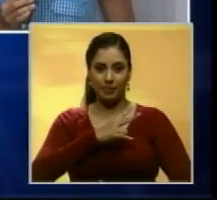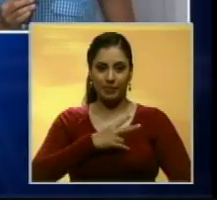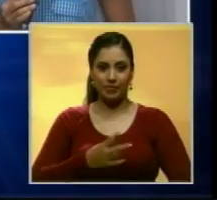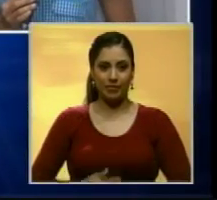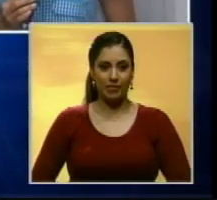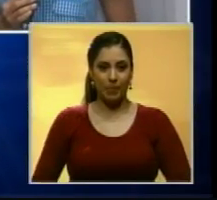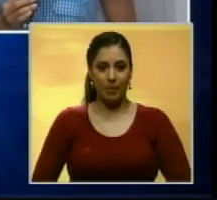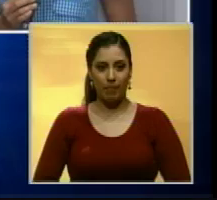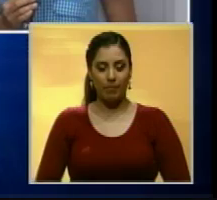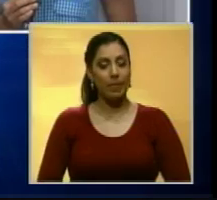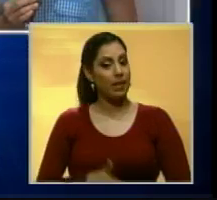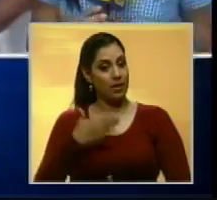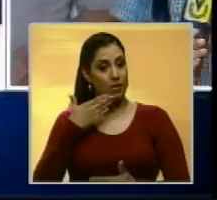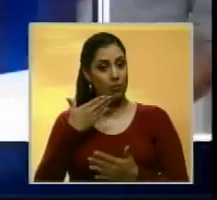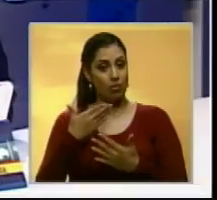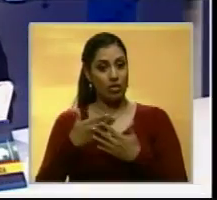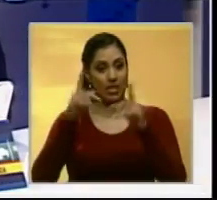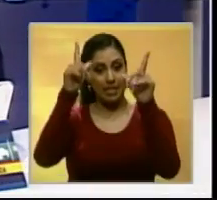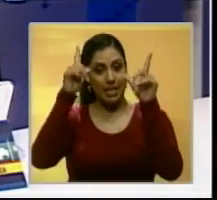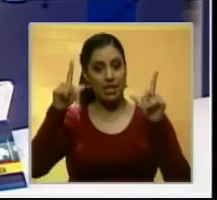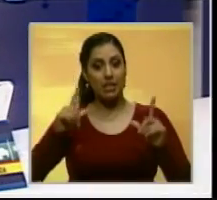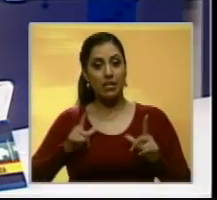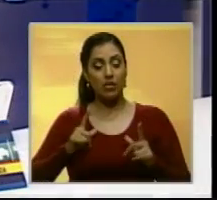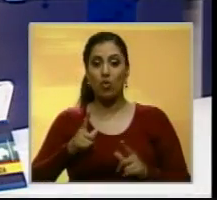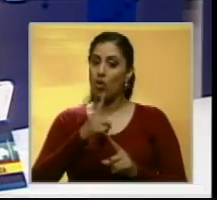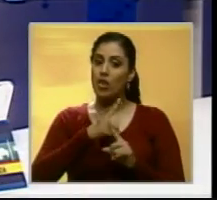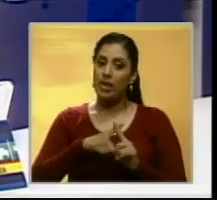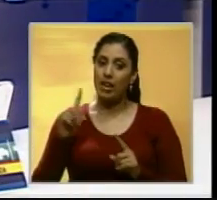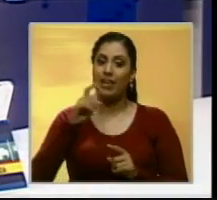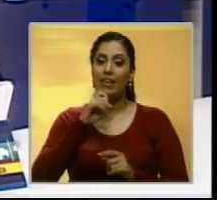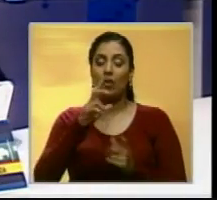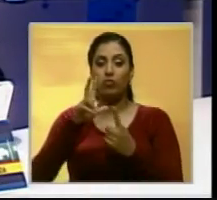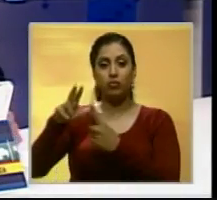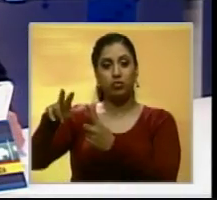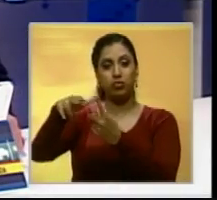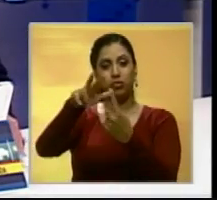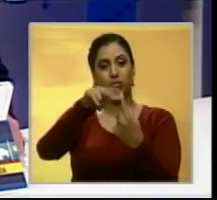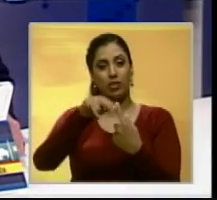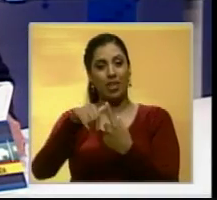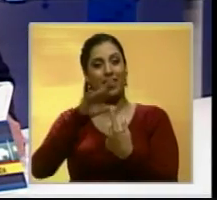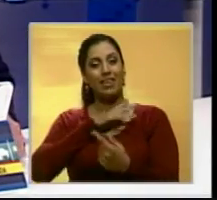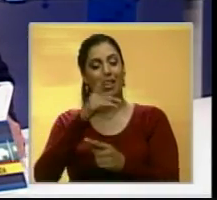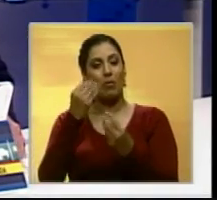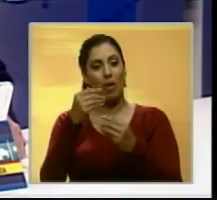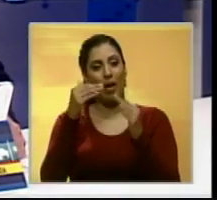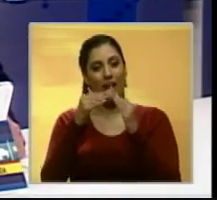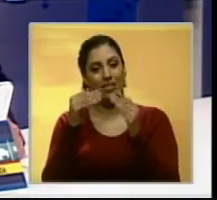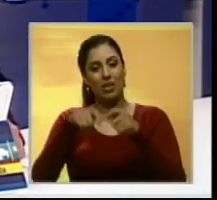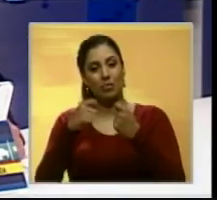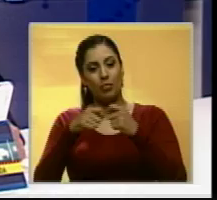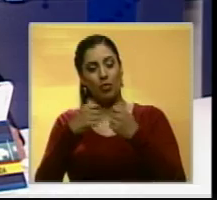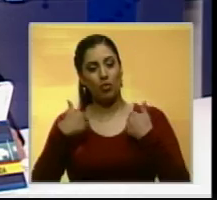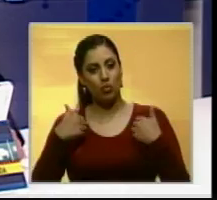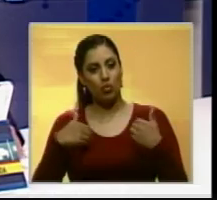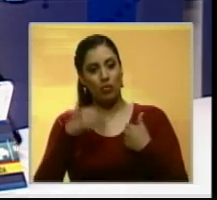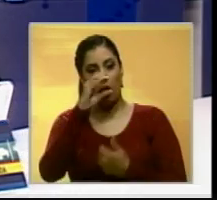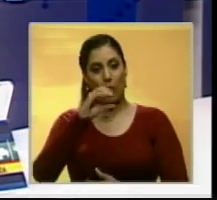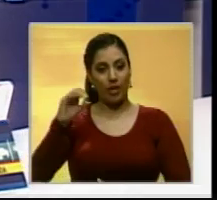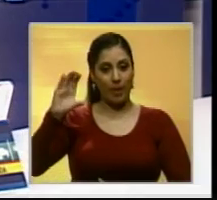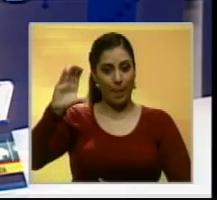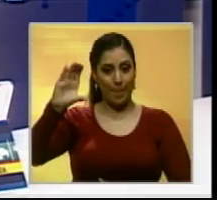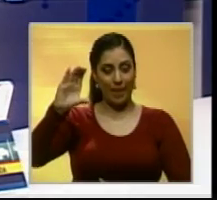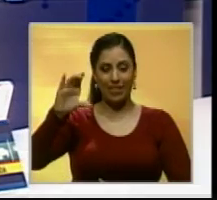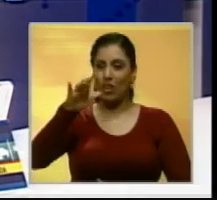Noticiero Venevisión. Muchísimas gracias, Lirio. Y por cierto que el paso de la tormenta Matthew dejó varias viviendas y embarcaciones afectadas en el oriente del